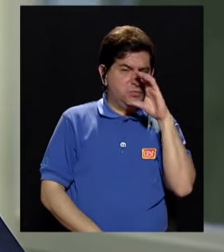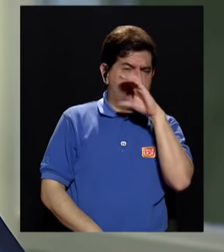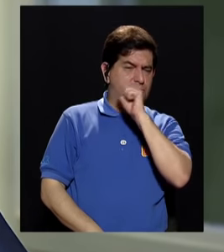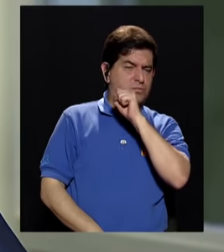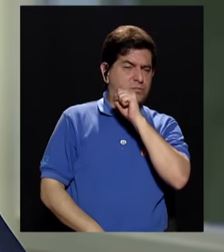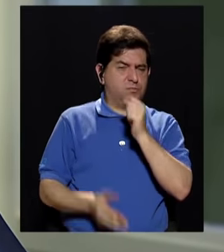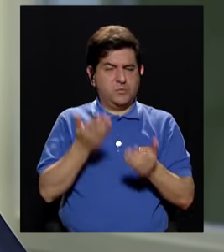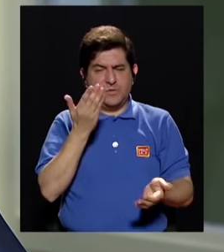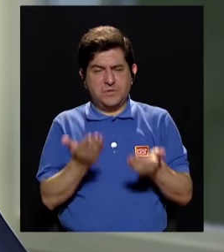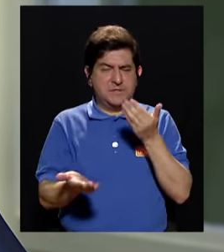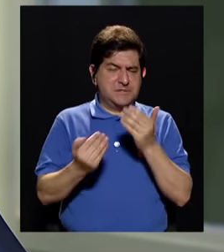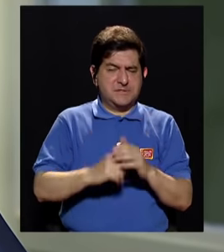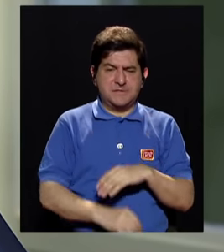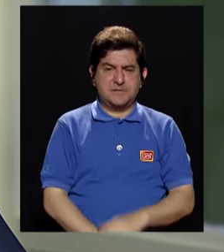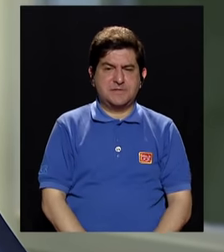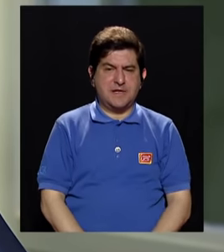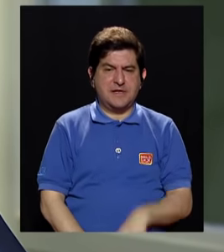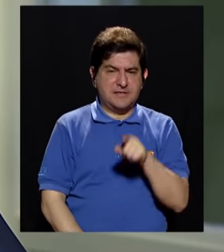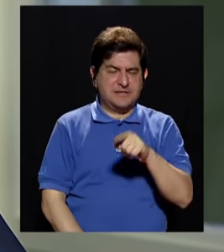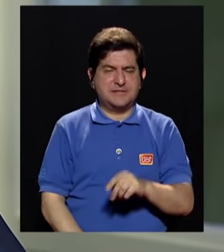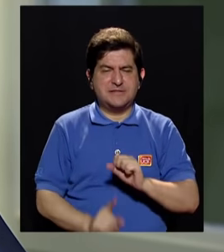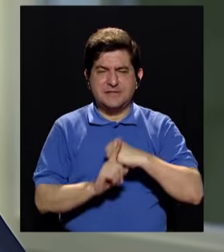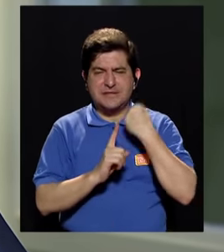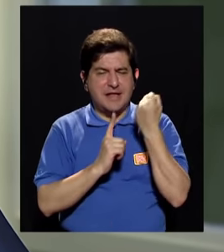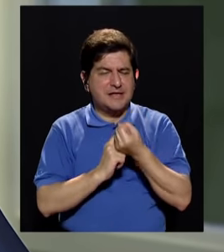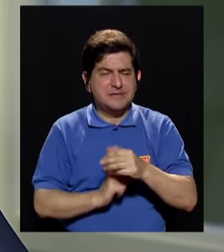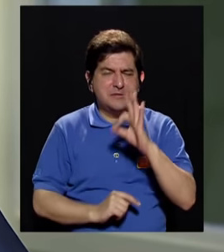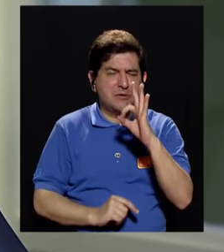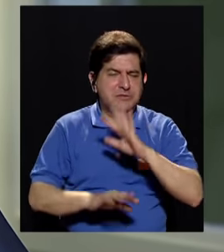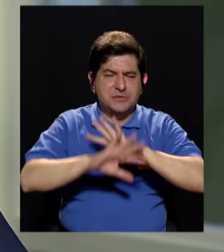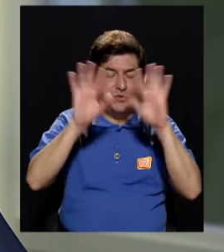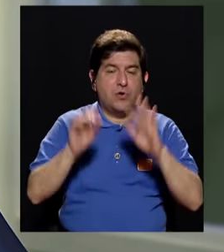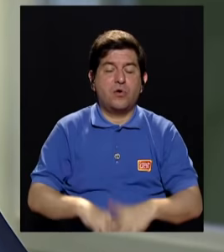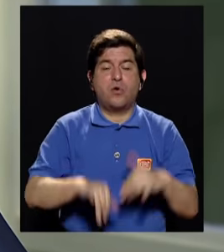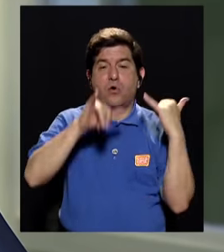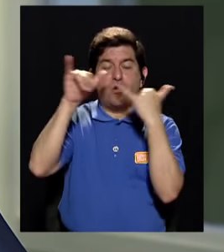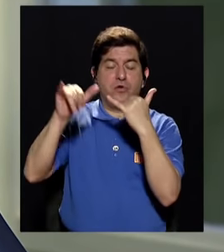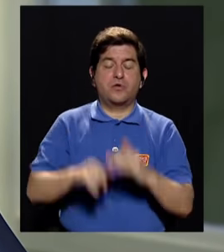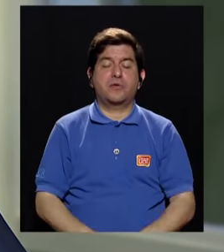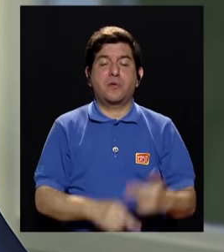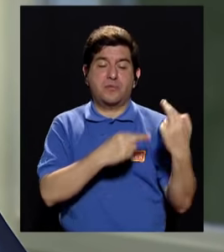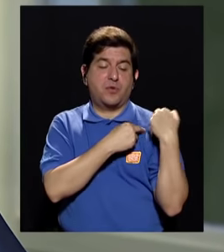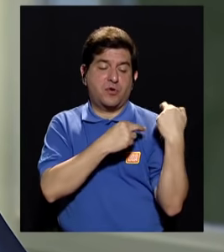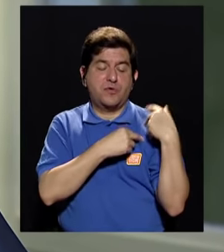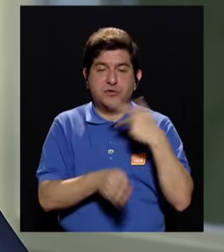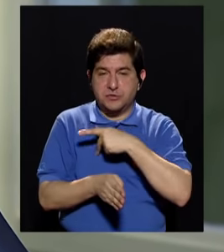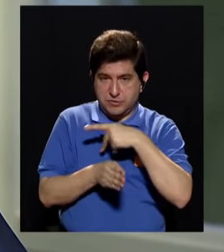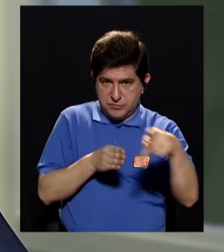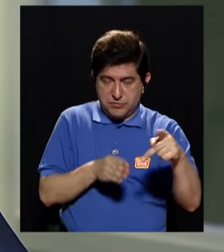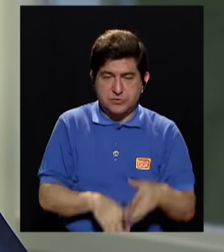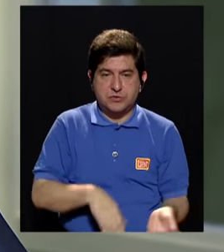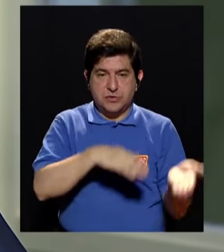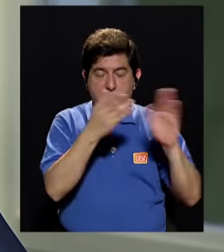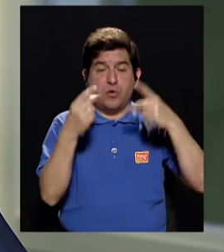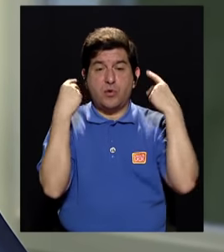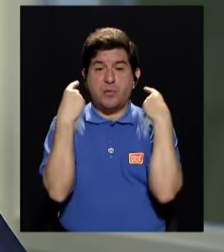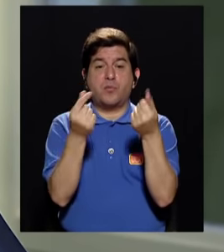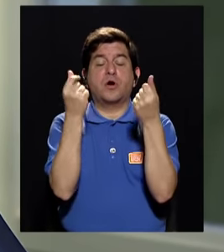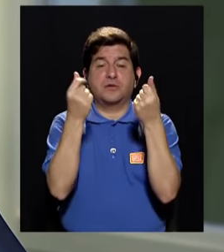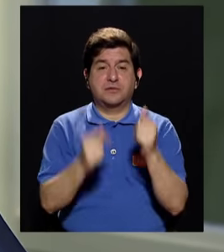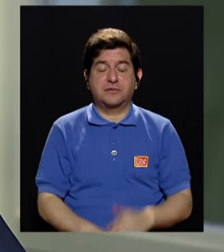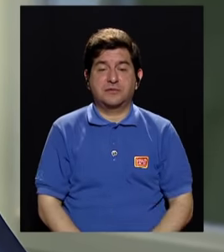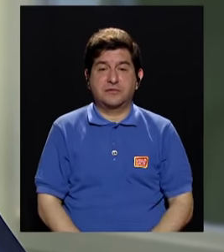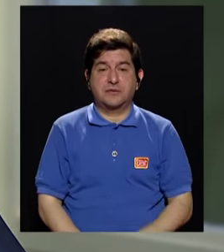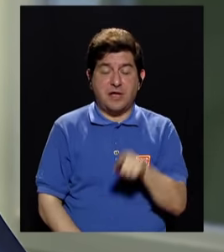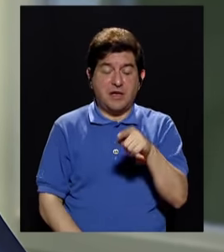verdad que hay alguna cosa que que está sospechosa cuando hay una denuncia por responsabilidad profesional cuando hay una muerte súbita una